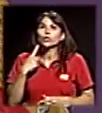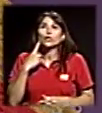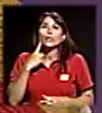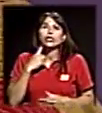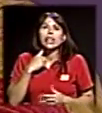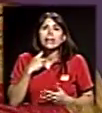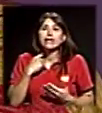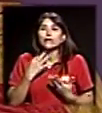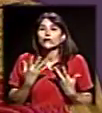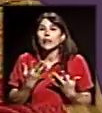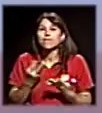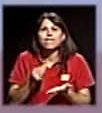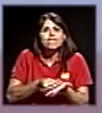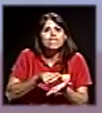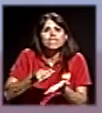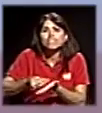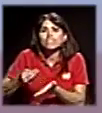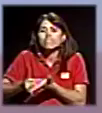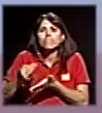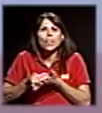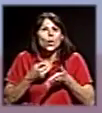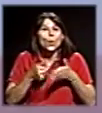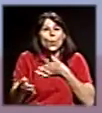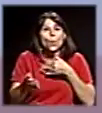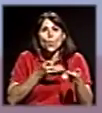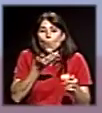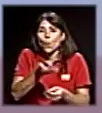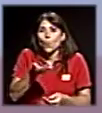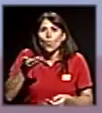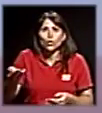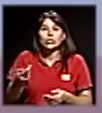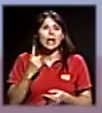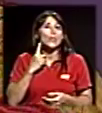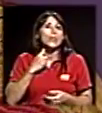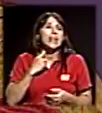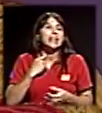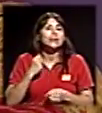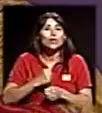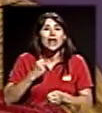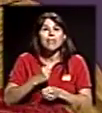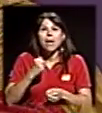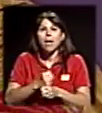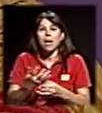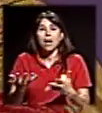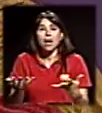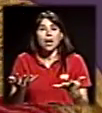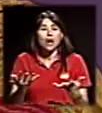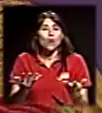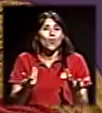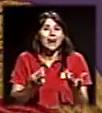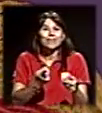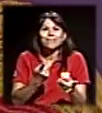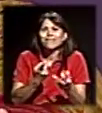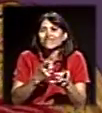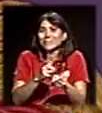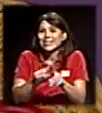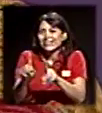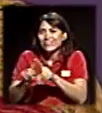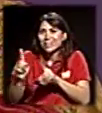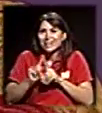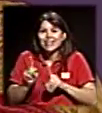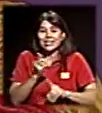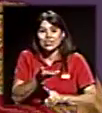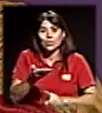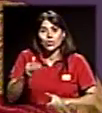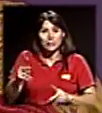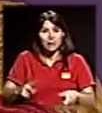consumo de lo que sea verdad al trabajo a todas esas partes de la vida donde nuevamente